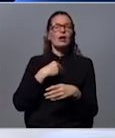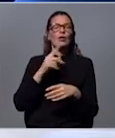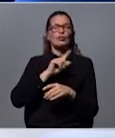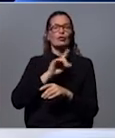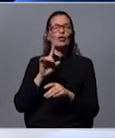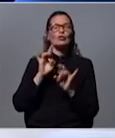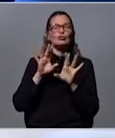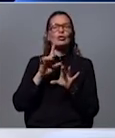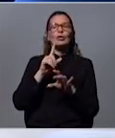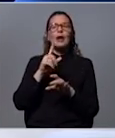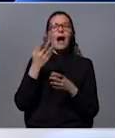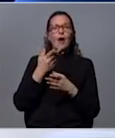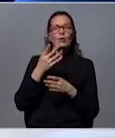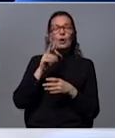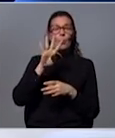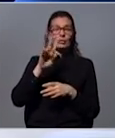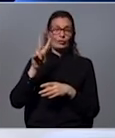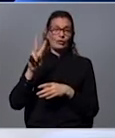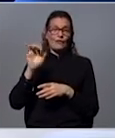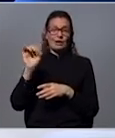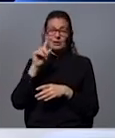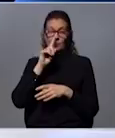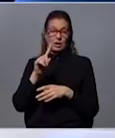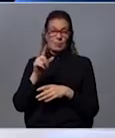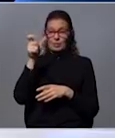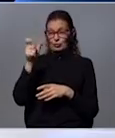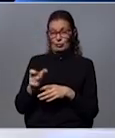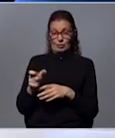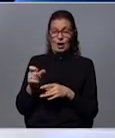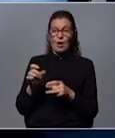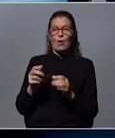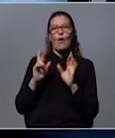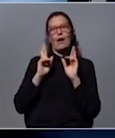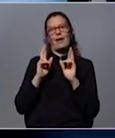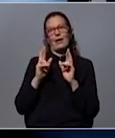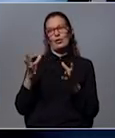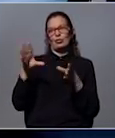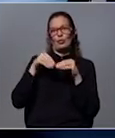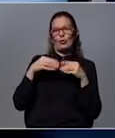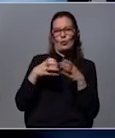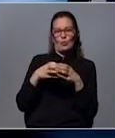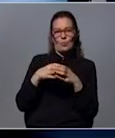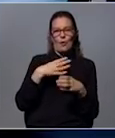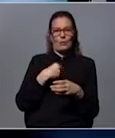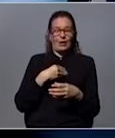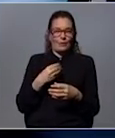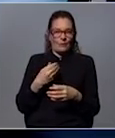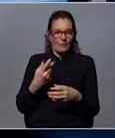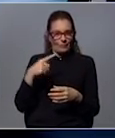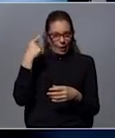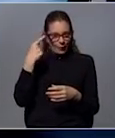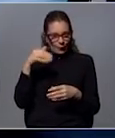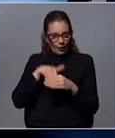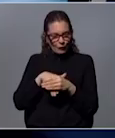420 mil ciudadanos que no son obviamente no son de alianza nacional ojalá fuera de esperanza social anses de una locura de votos no no